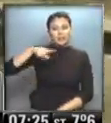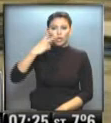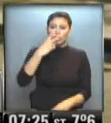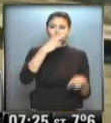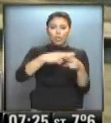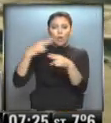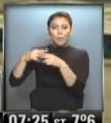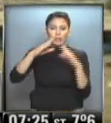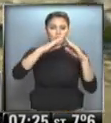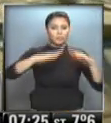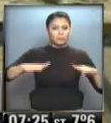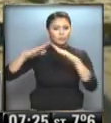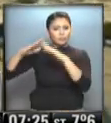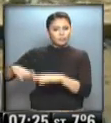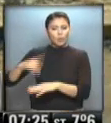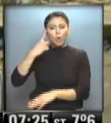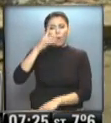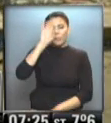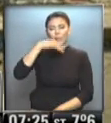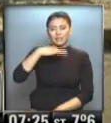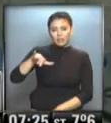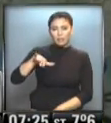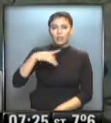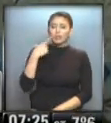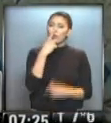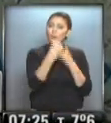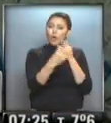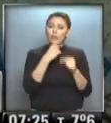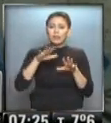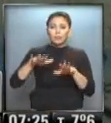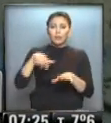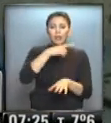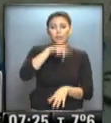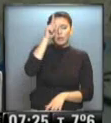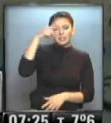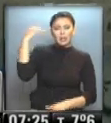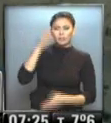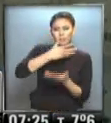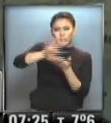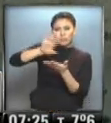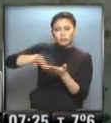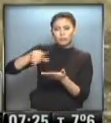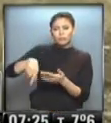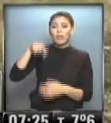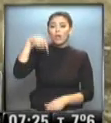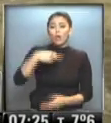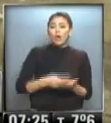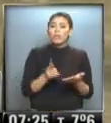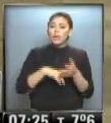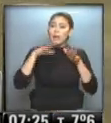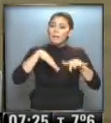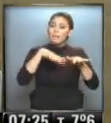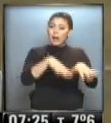acampaban desde hacía ya un mes y medio en protesta por el derrocamiento de Mursi. Nuevas y masivas marchas estarán previstas para el día de hoy. Durante